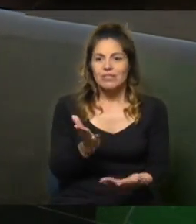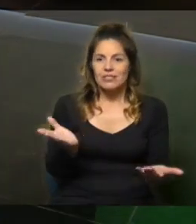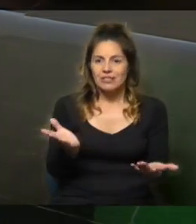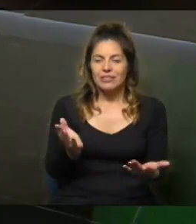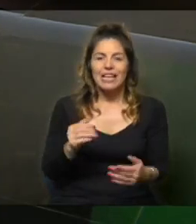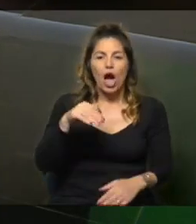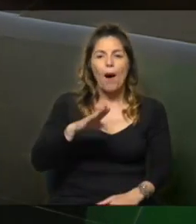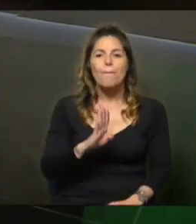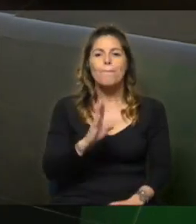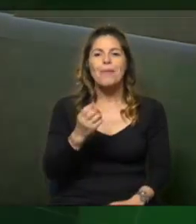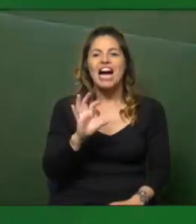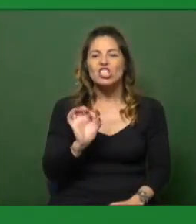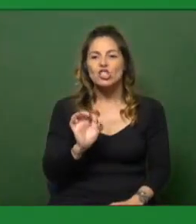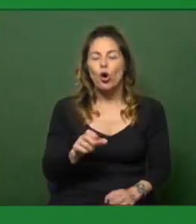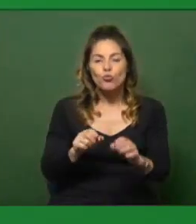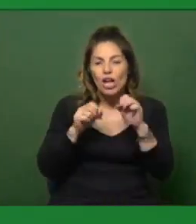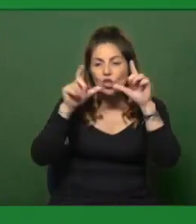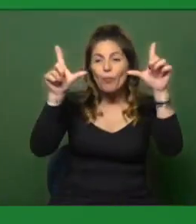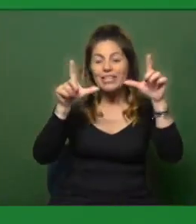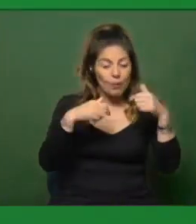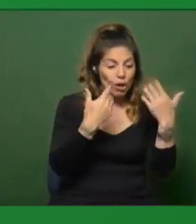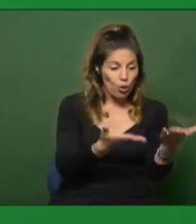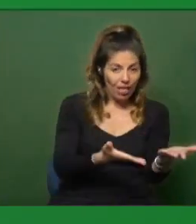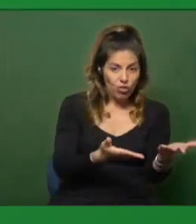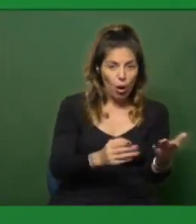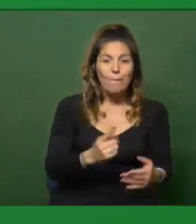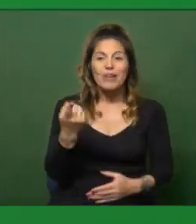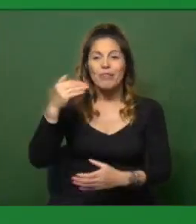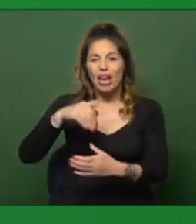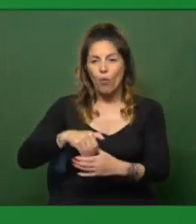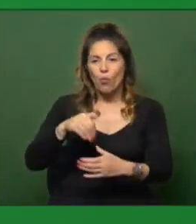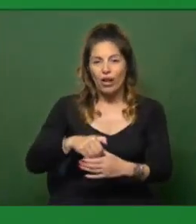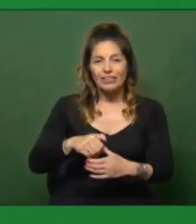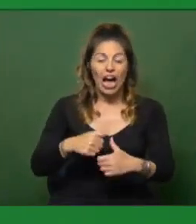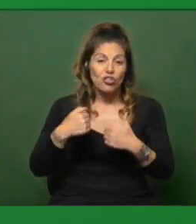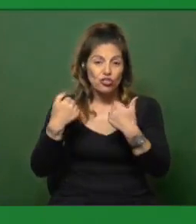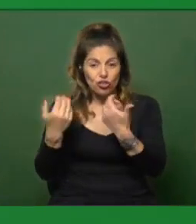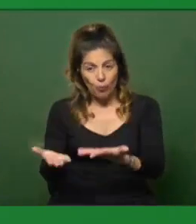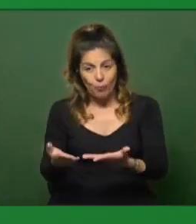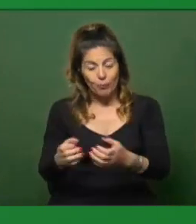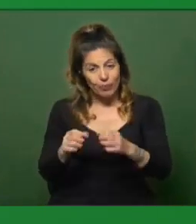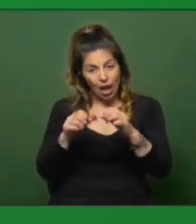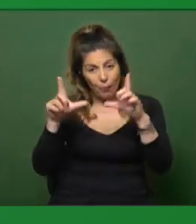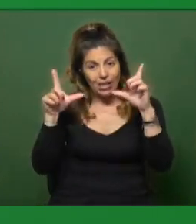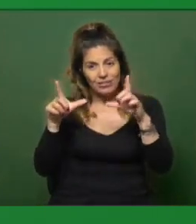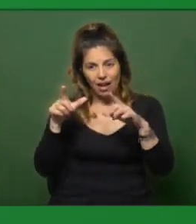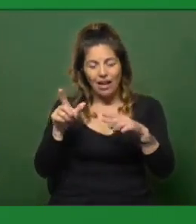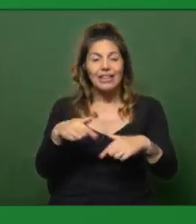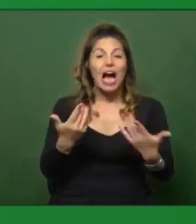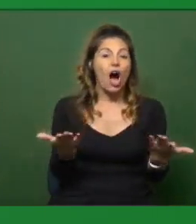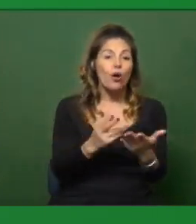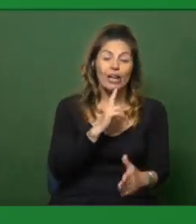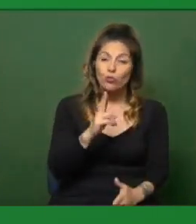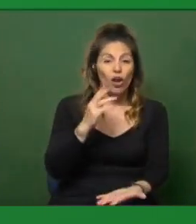las paso una sorpresa para un lado después en la primera vuelta la sorpresa se dio para el otro y ahora el resultado